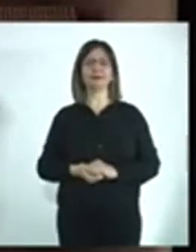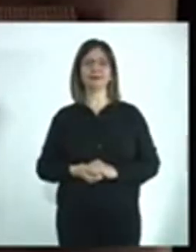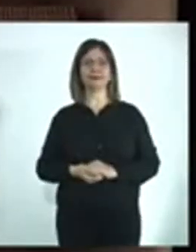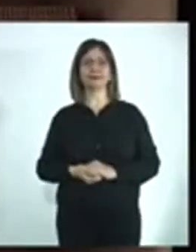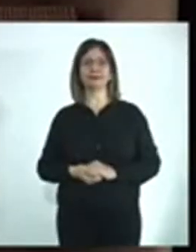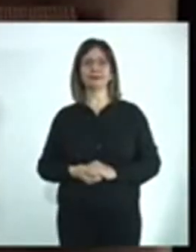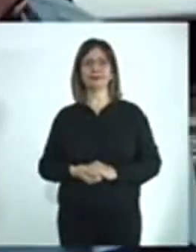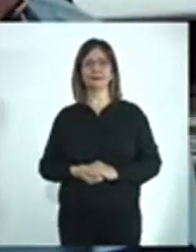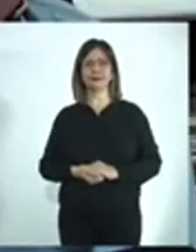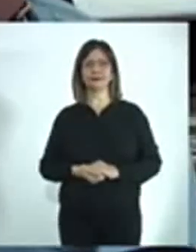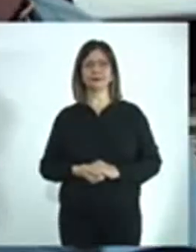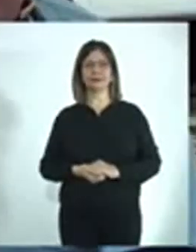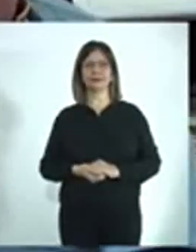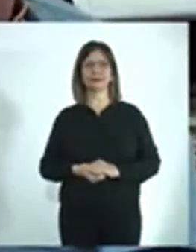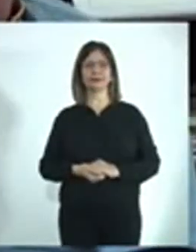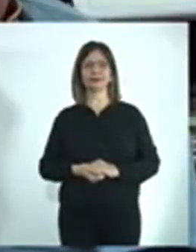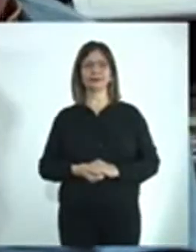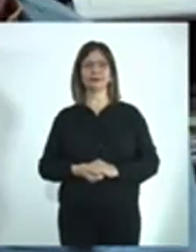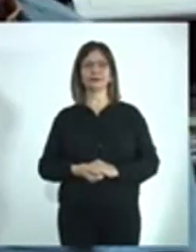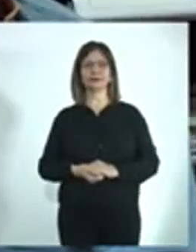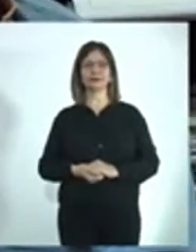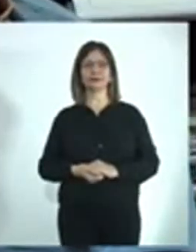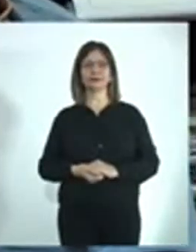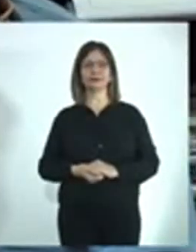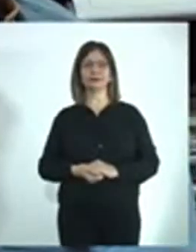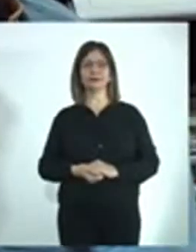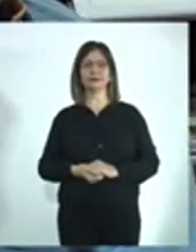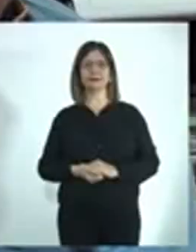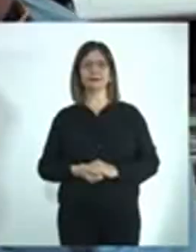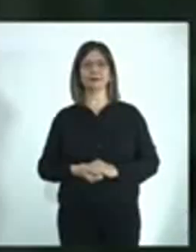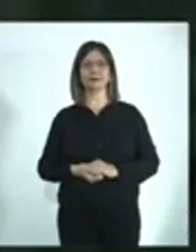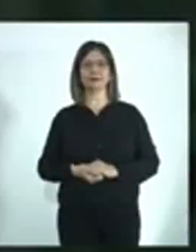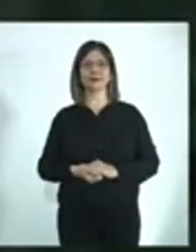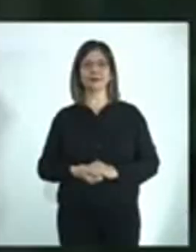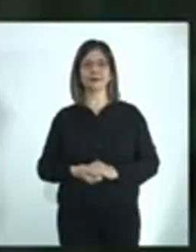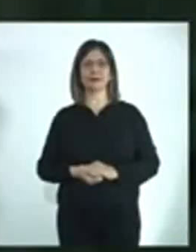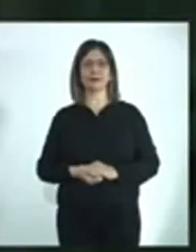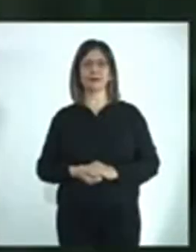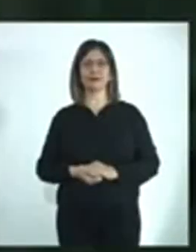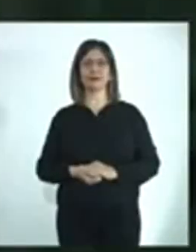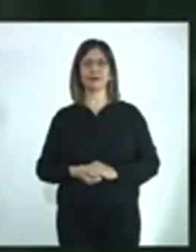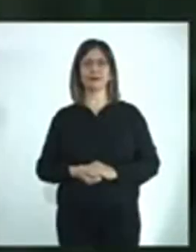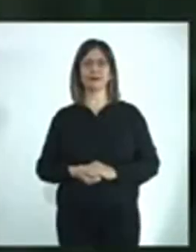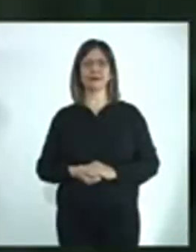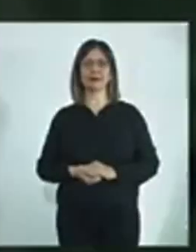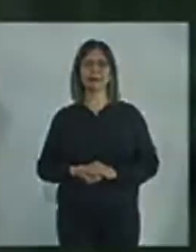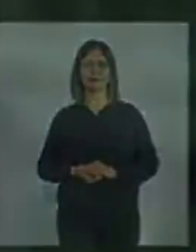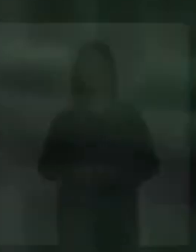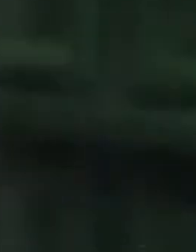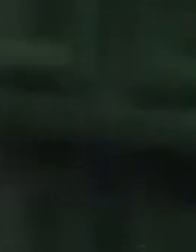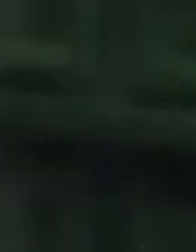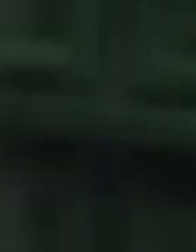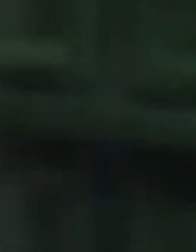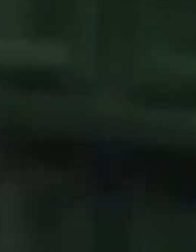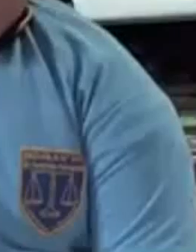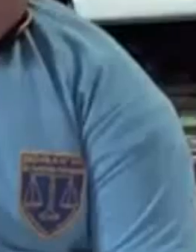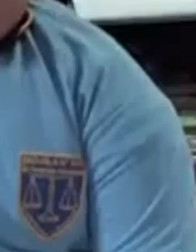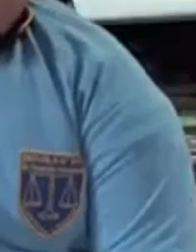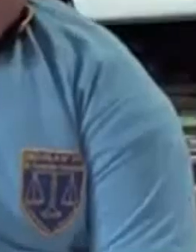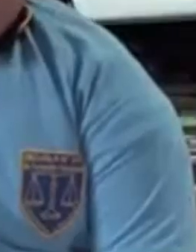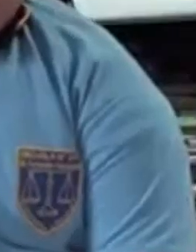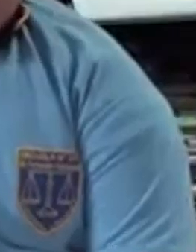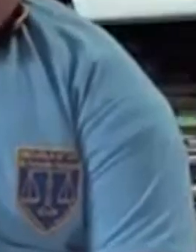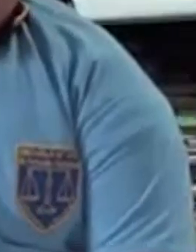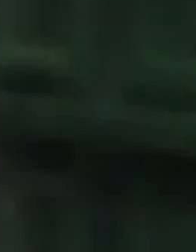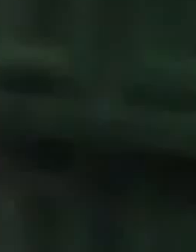mejor convivencia. Que a mí ya no me insultan, porque yo antes sufría bullying, que me decían gordo esto, gordo aquello, entonces eso me